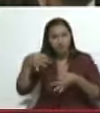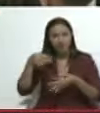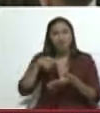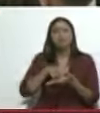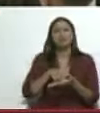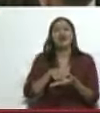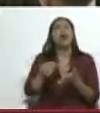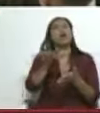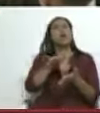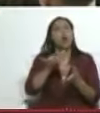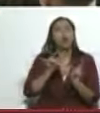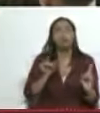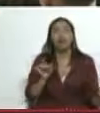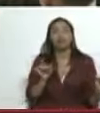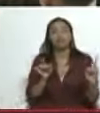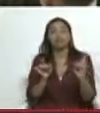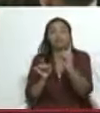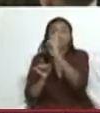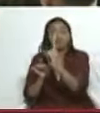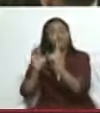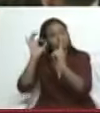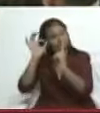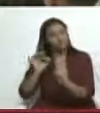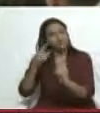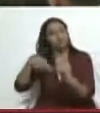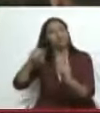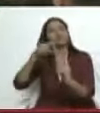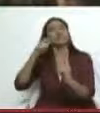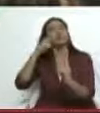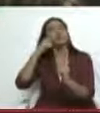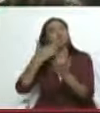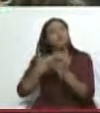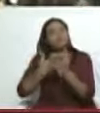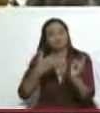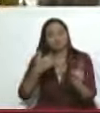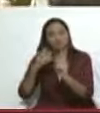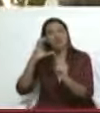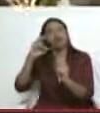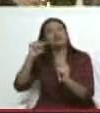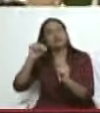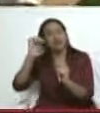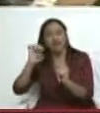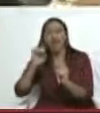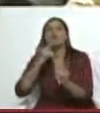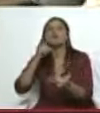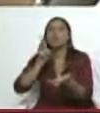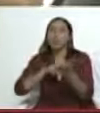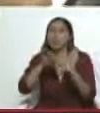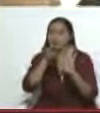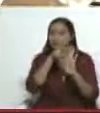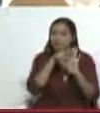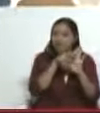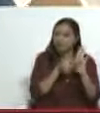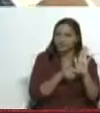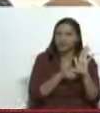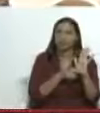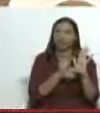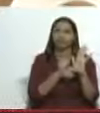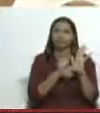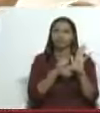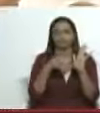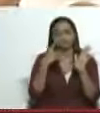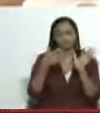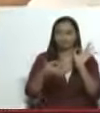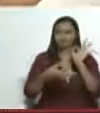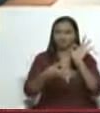principal del Consejo Nacional Electoral. Todo esto para cumplir con los requisitos que establece el CNE. Posterior a esta postulación y al